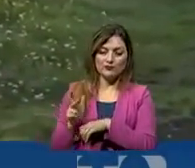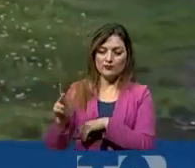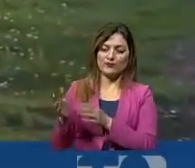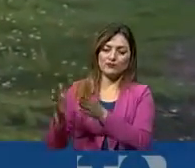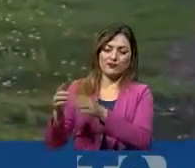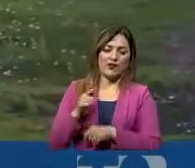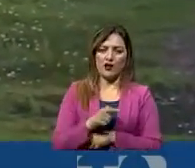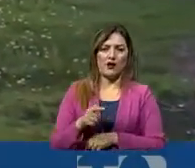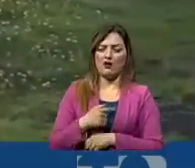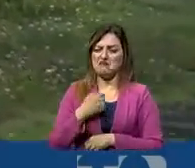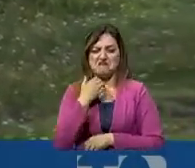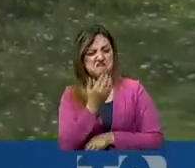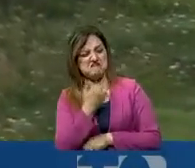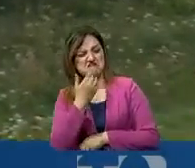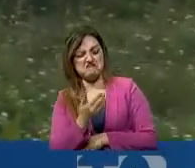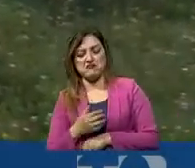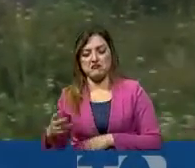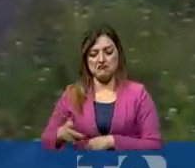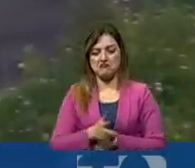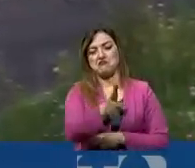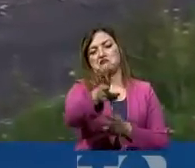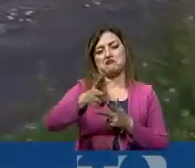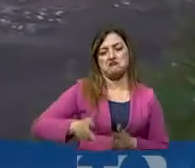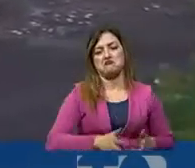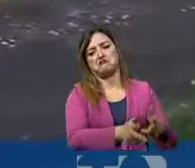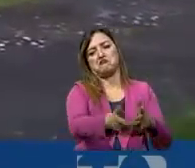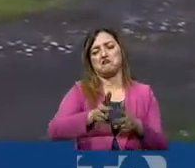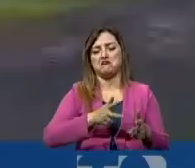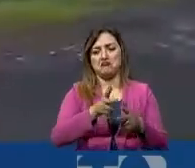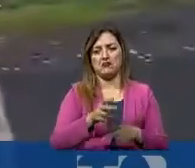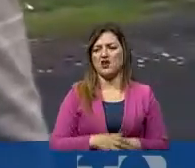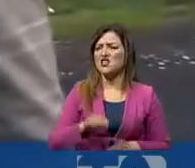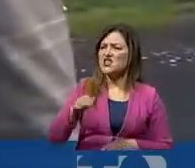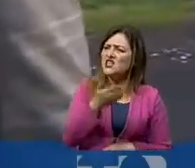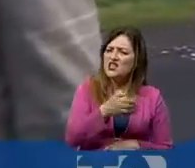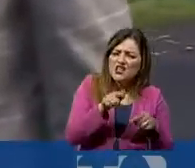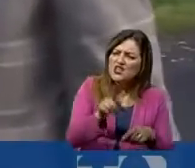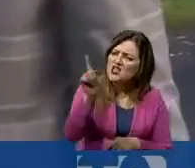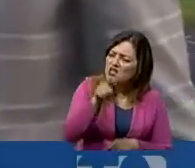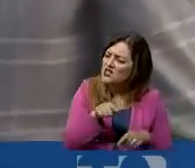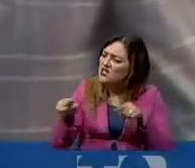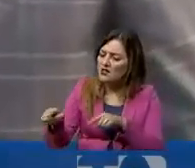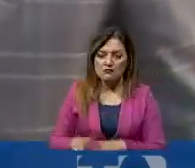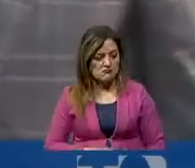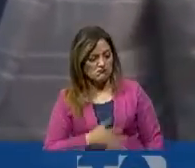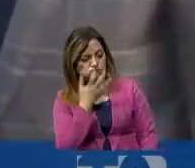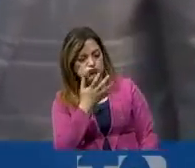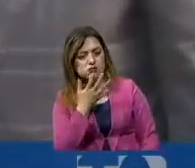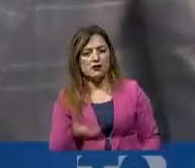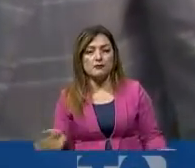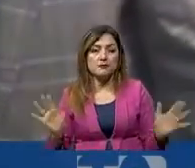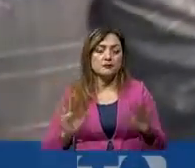hacen caso y pasan y son bravos y vienen y pasan todos los días a cada momento. Como repito, nos tienen hecho